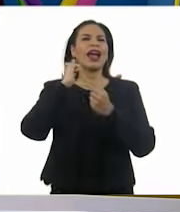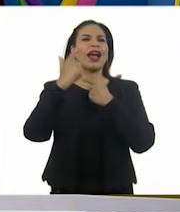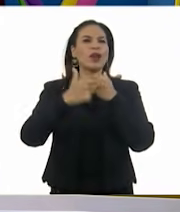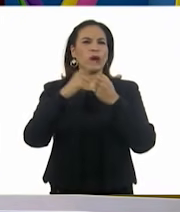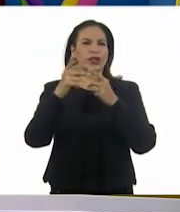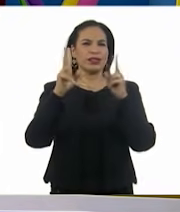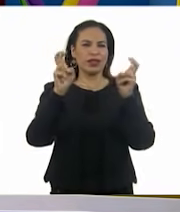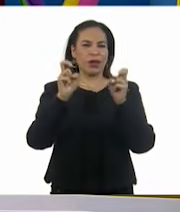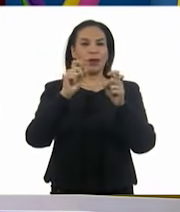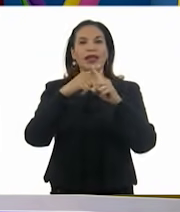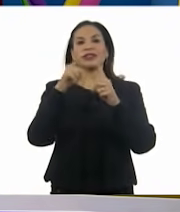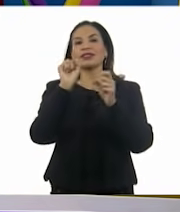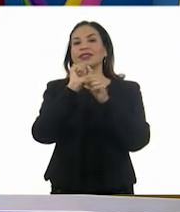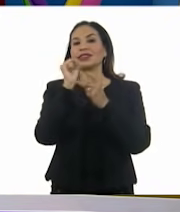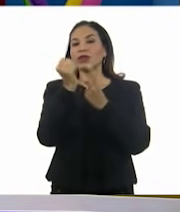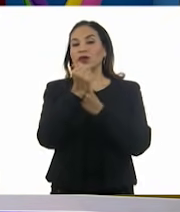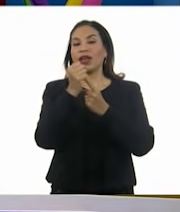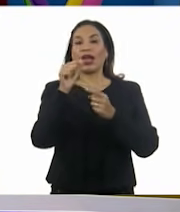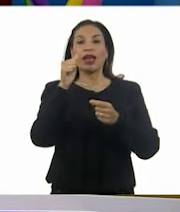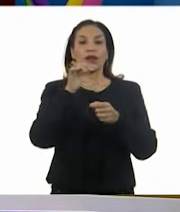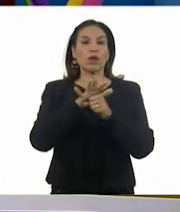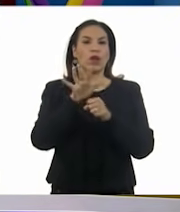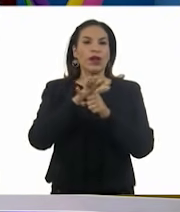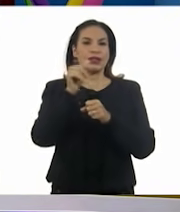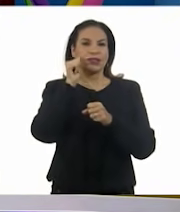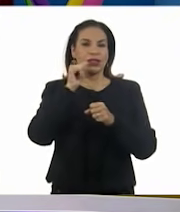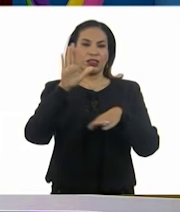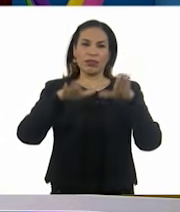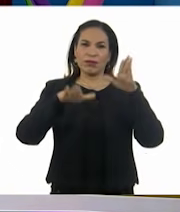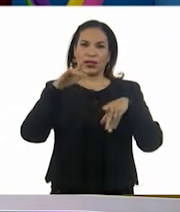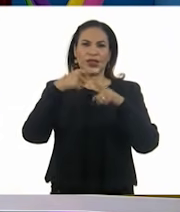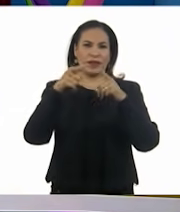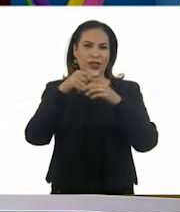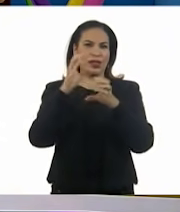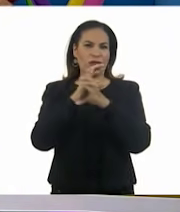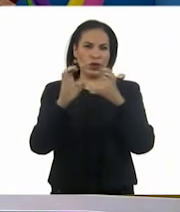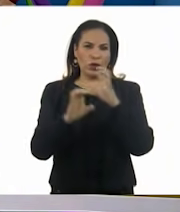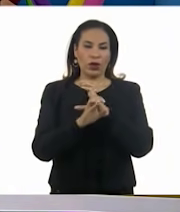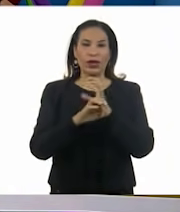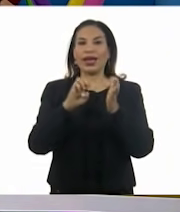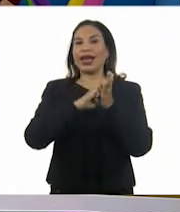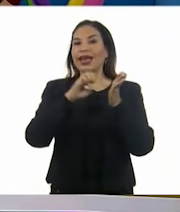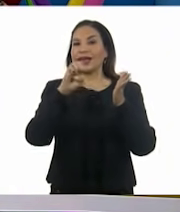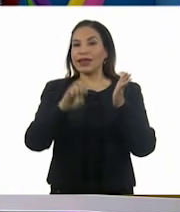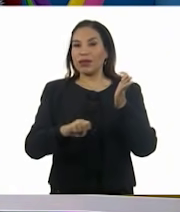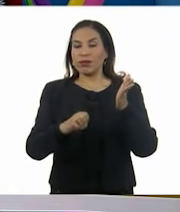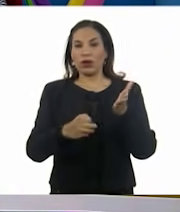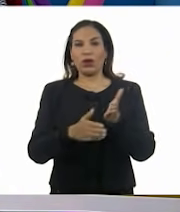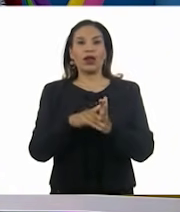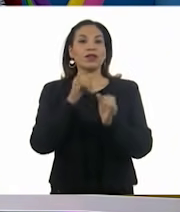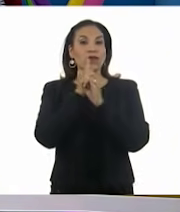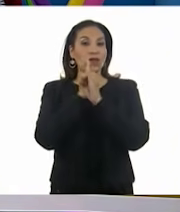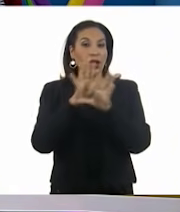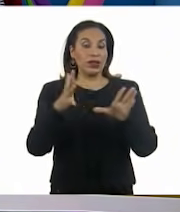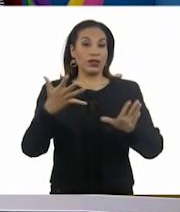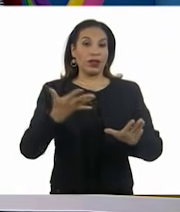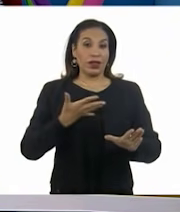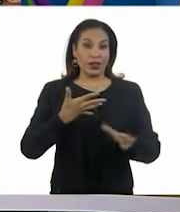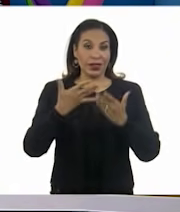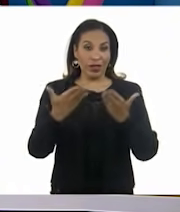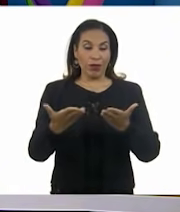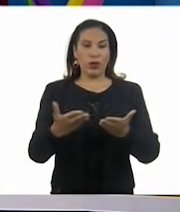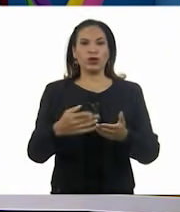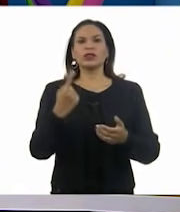tema o una situación, lo cual siempre depende de varias cosas. Por ejemplo, la información que tenemos,